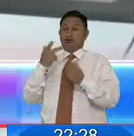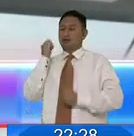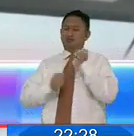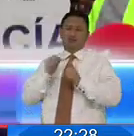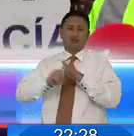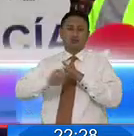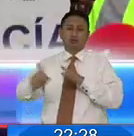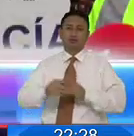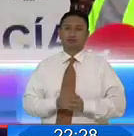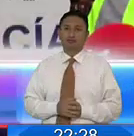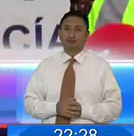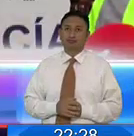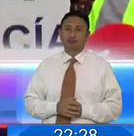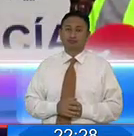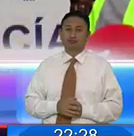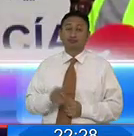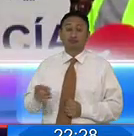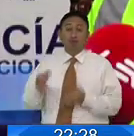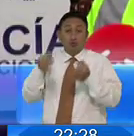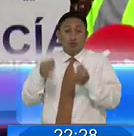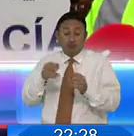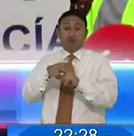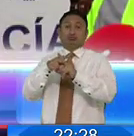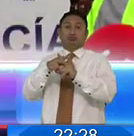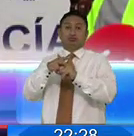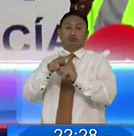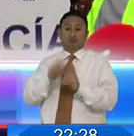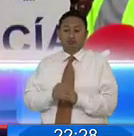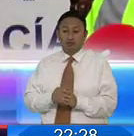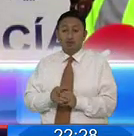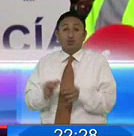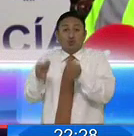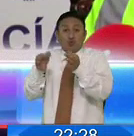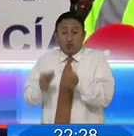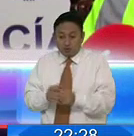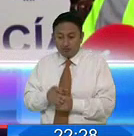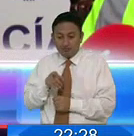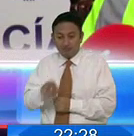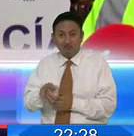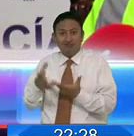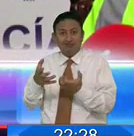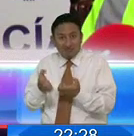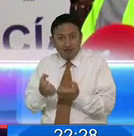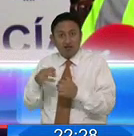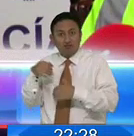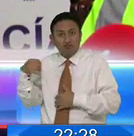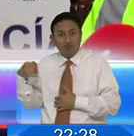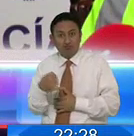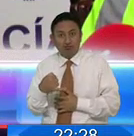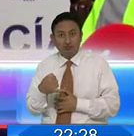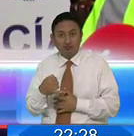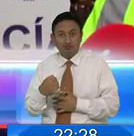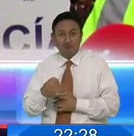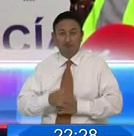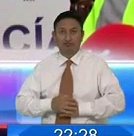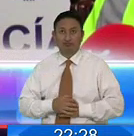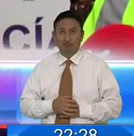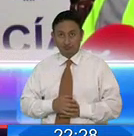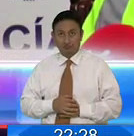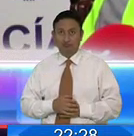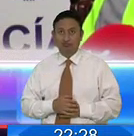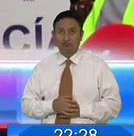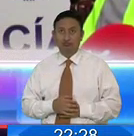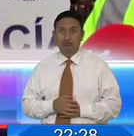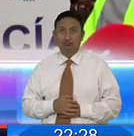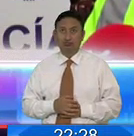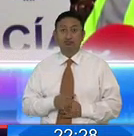habría sido sorprendido en el mismo instante que habría pretendido realizar una